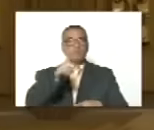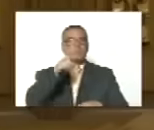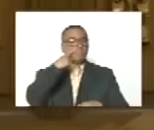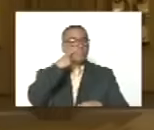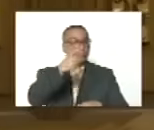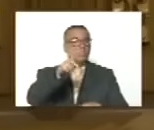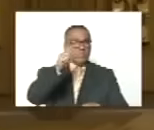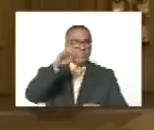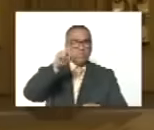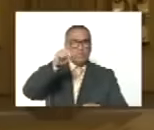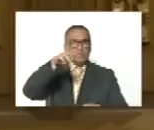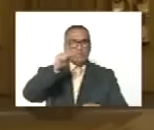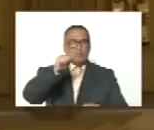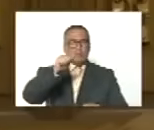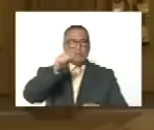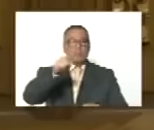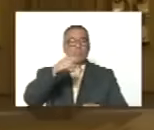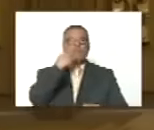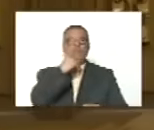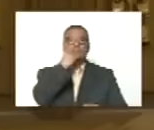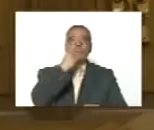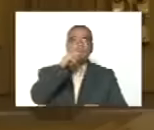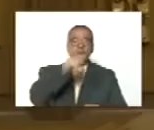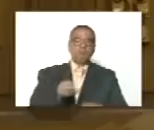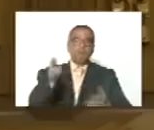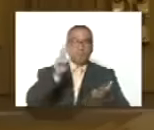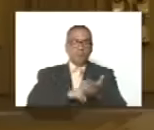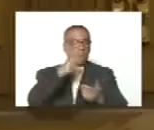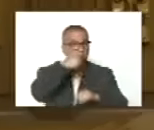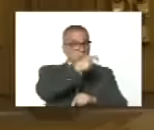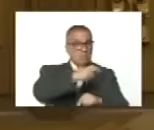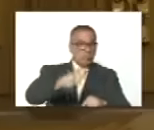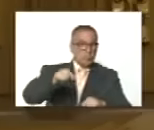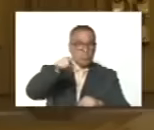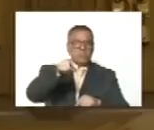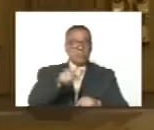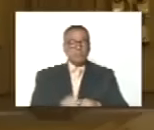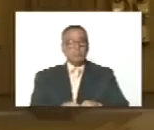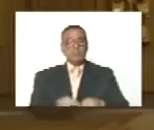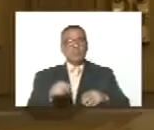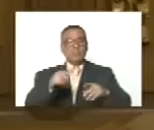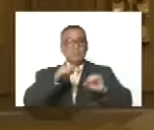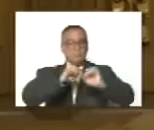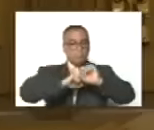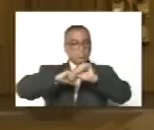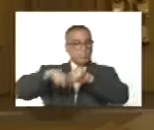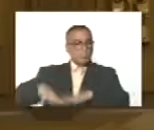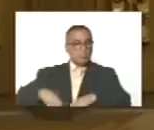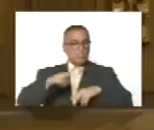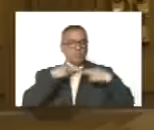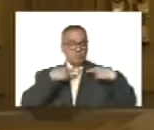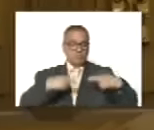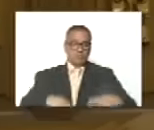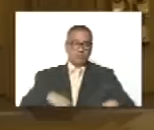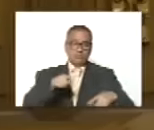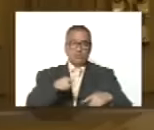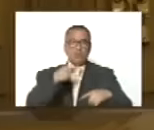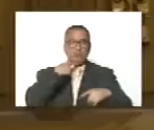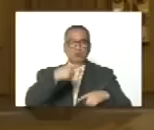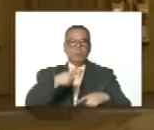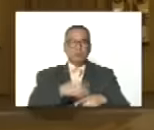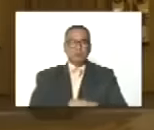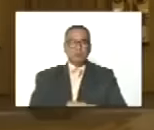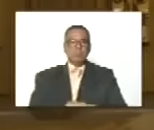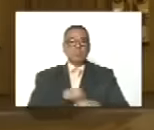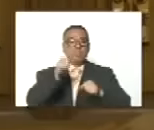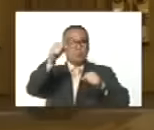ente sionista y genocida de Israel. Es devolverle al pueblo palestino su irrenunciable condición humana. Por eso aquí